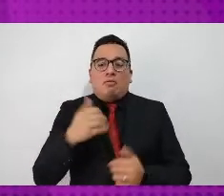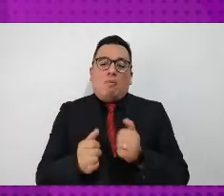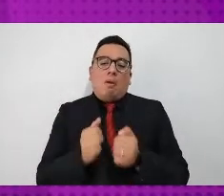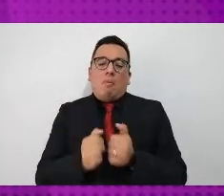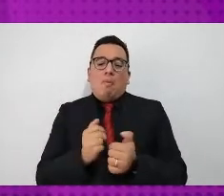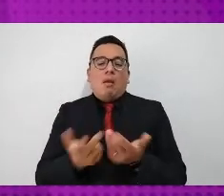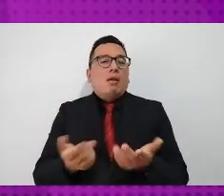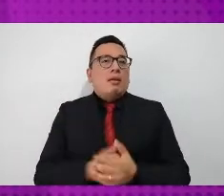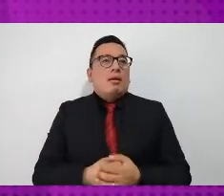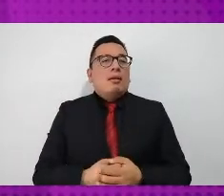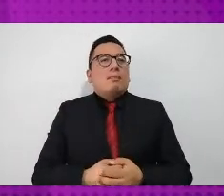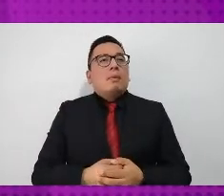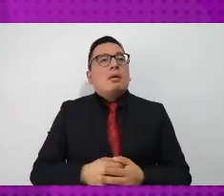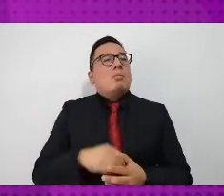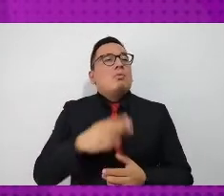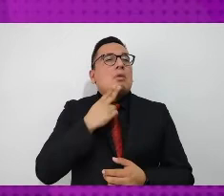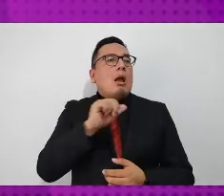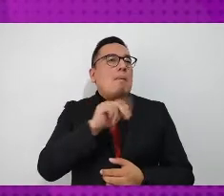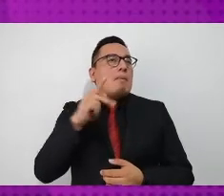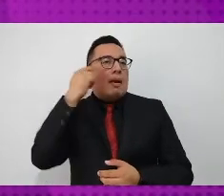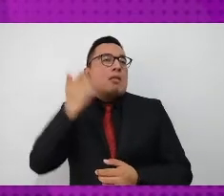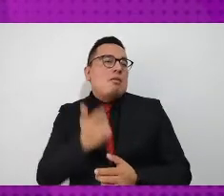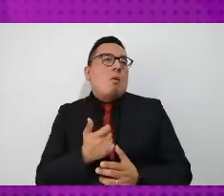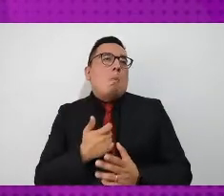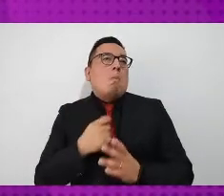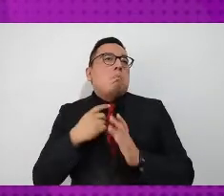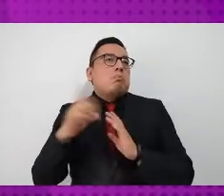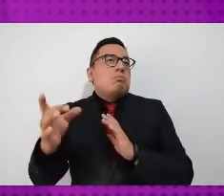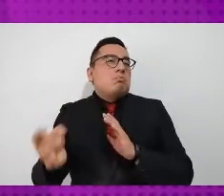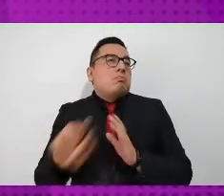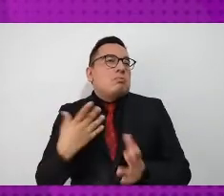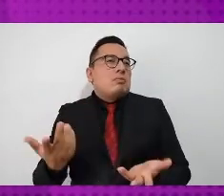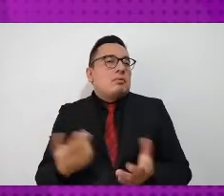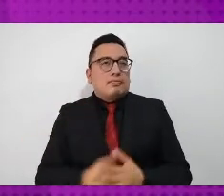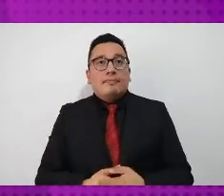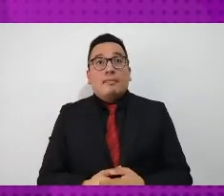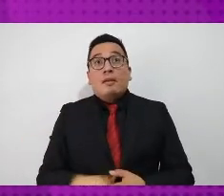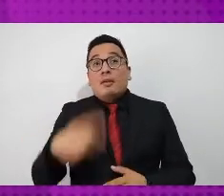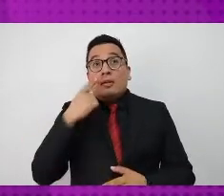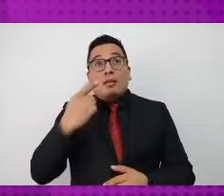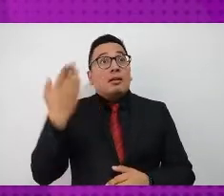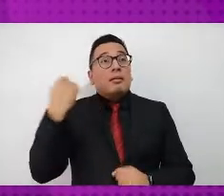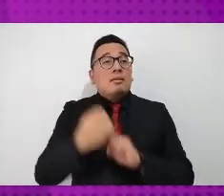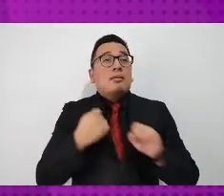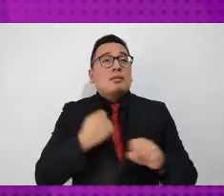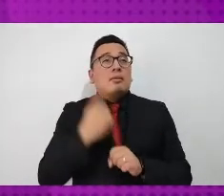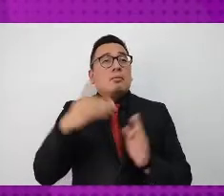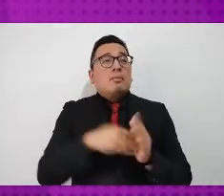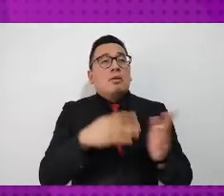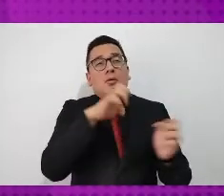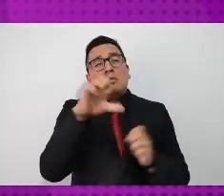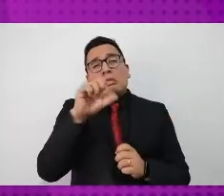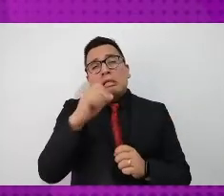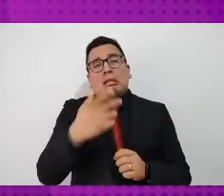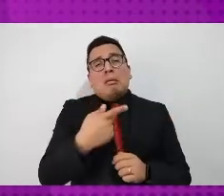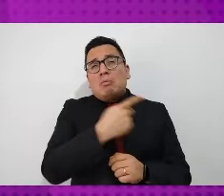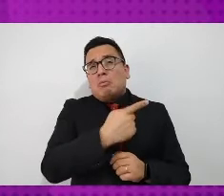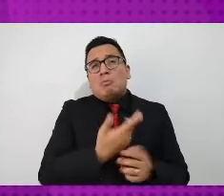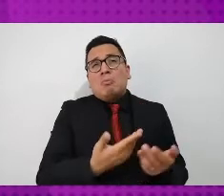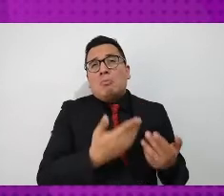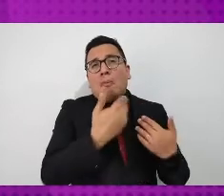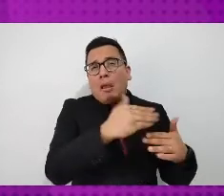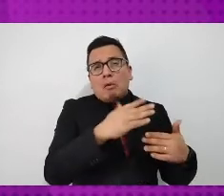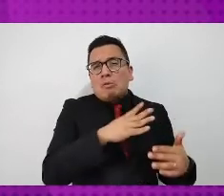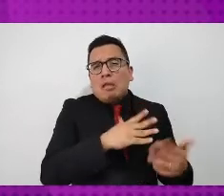plataformas digitales para que creen para transferir dinero sin mencionar que desde los años 60 ya se utilizaban los los automáticos